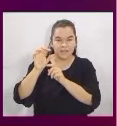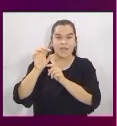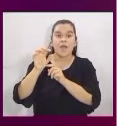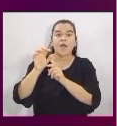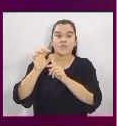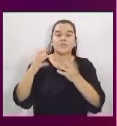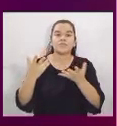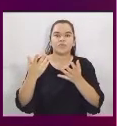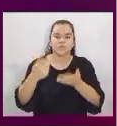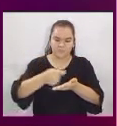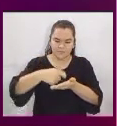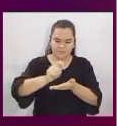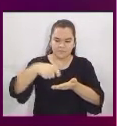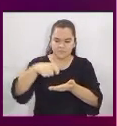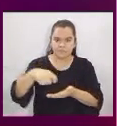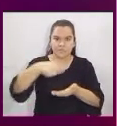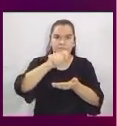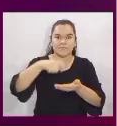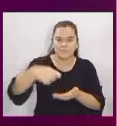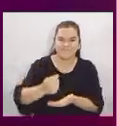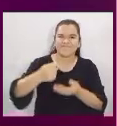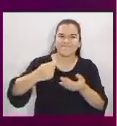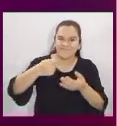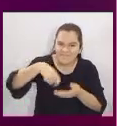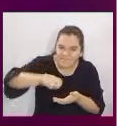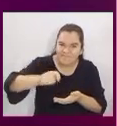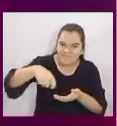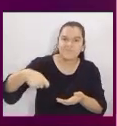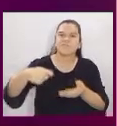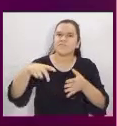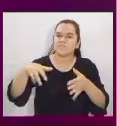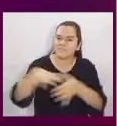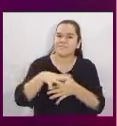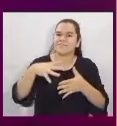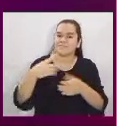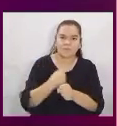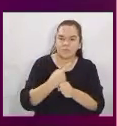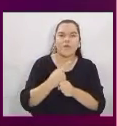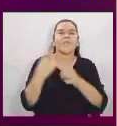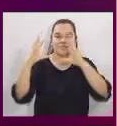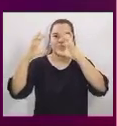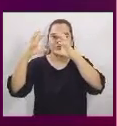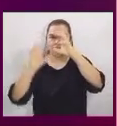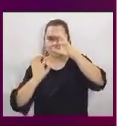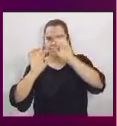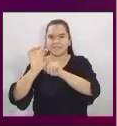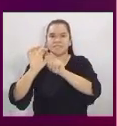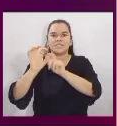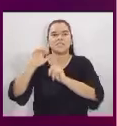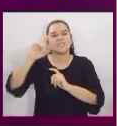impropia si el cerebelo está afectado porque hay un gen que no